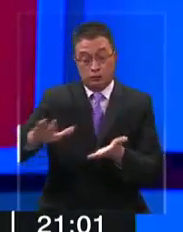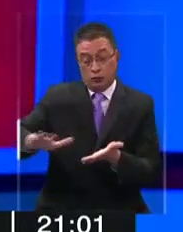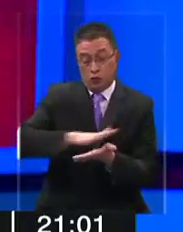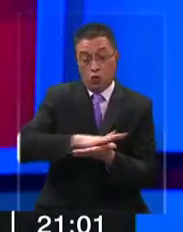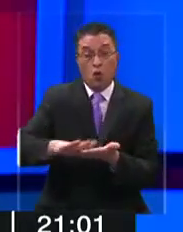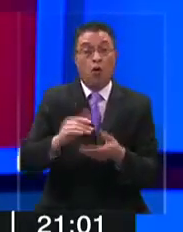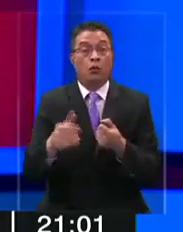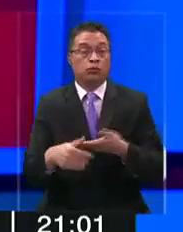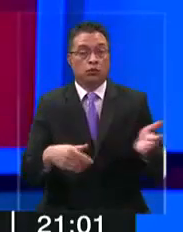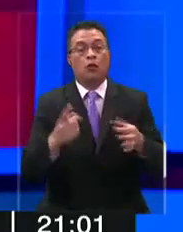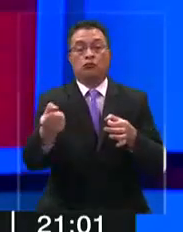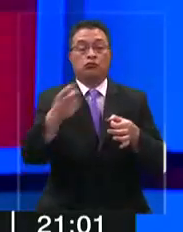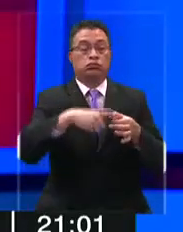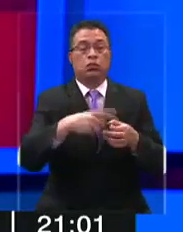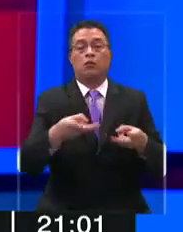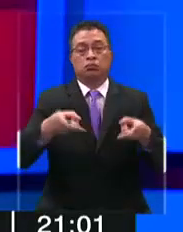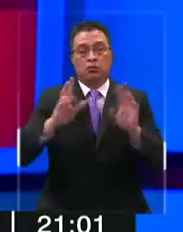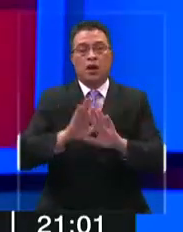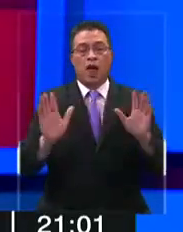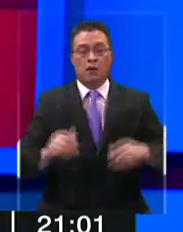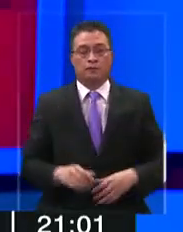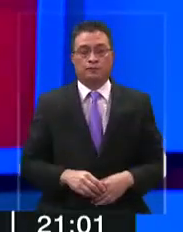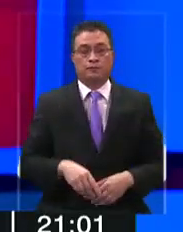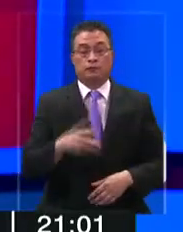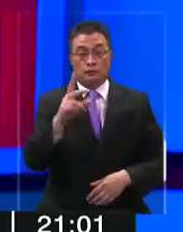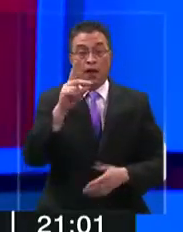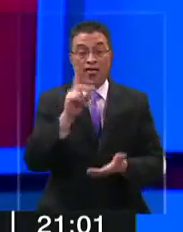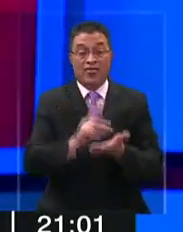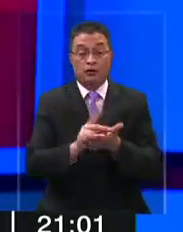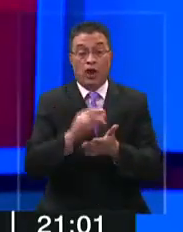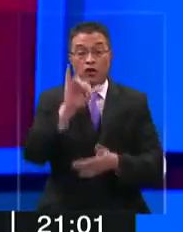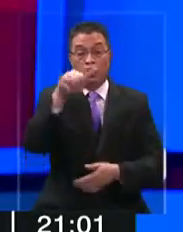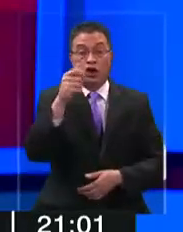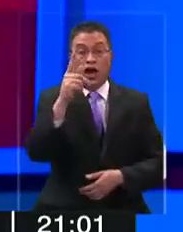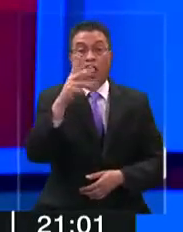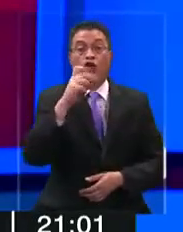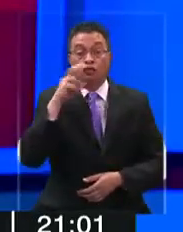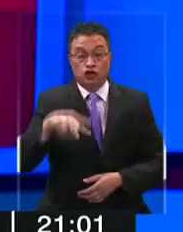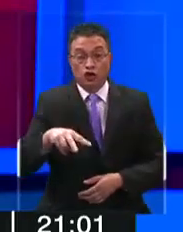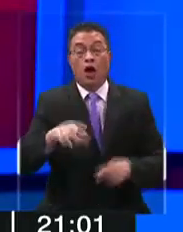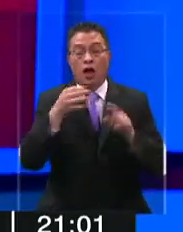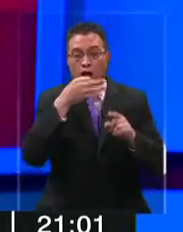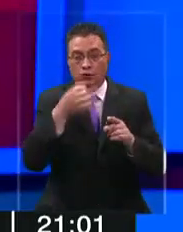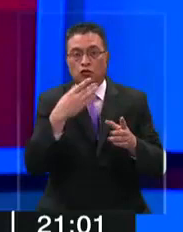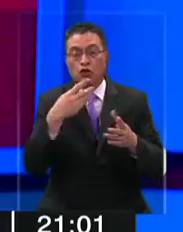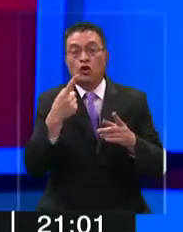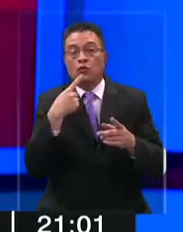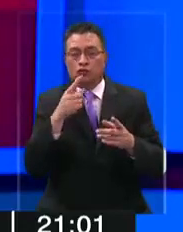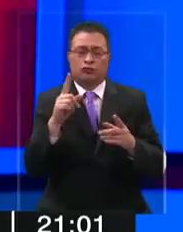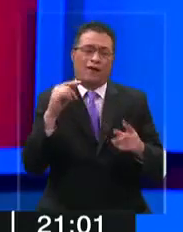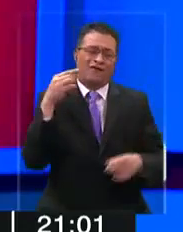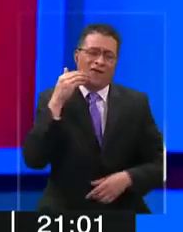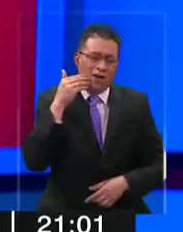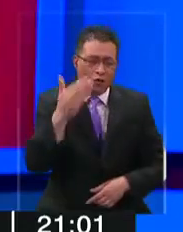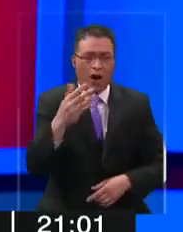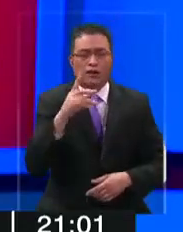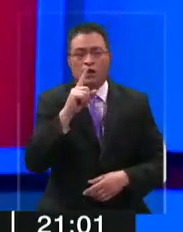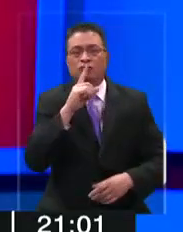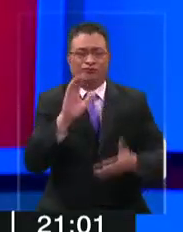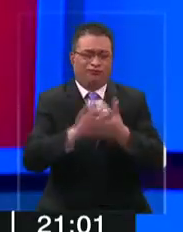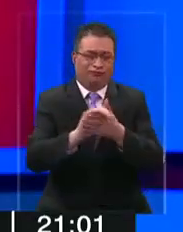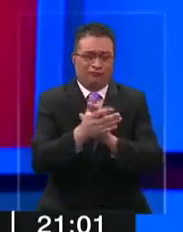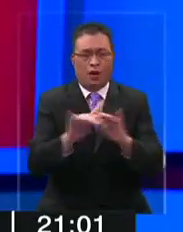volver a militar en un partido. El diputado Jackson habló de fraude y tongo. Su colega Boric de una vergüenza en que los